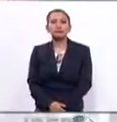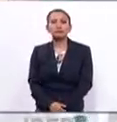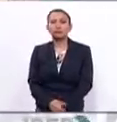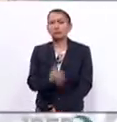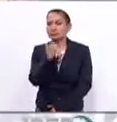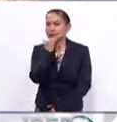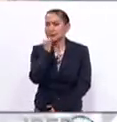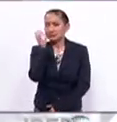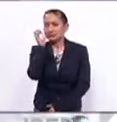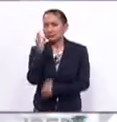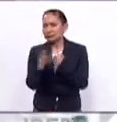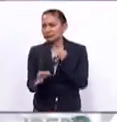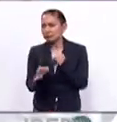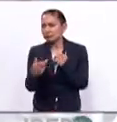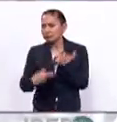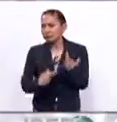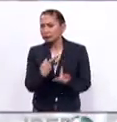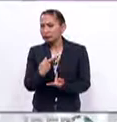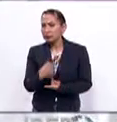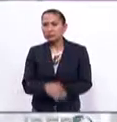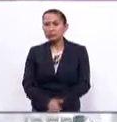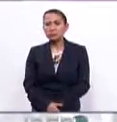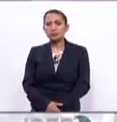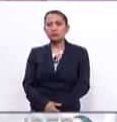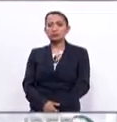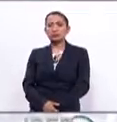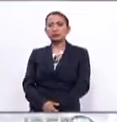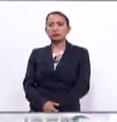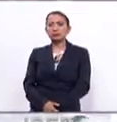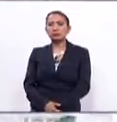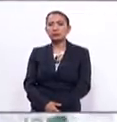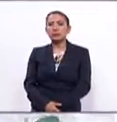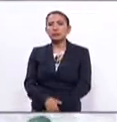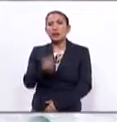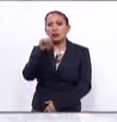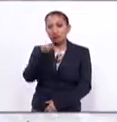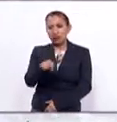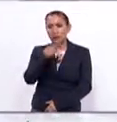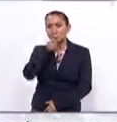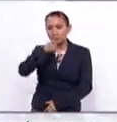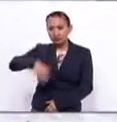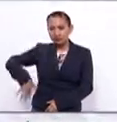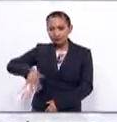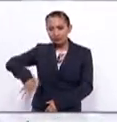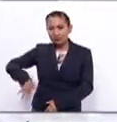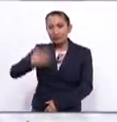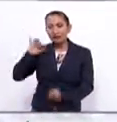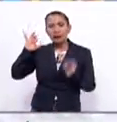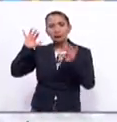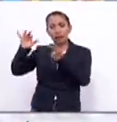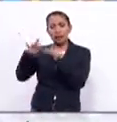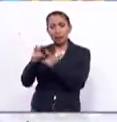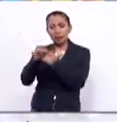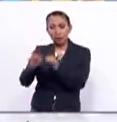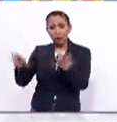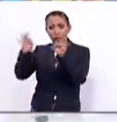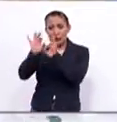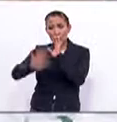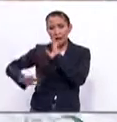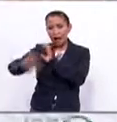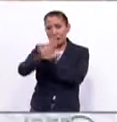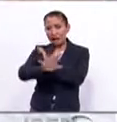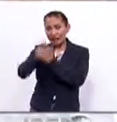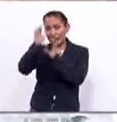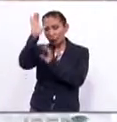Discúlpeme, Ana, no escuché la última parte de la pregunta. Es en el sentido justamente, como lo mencionabas, este evento fue histórico para el sector